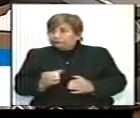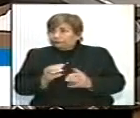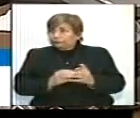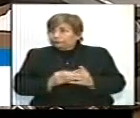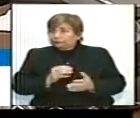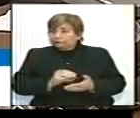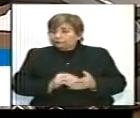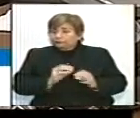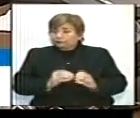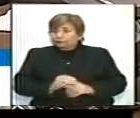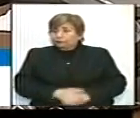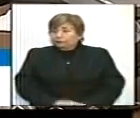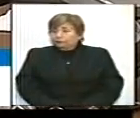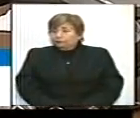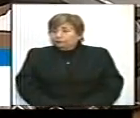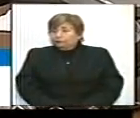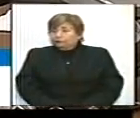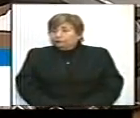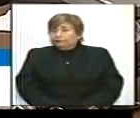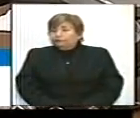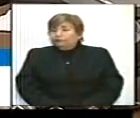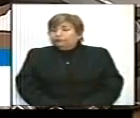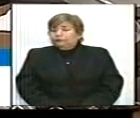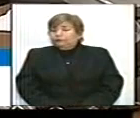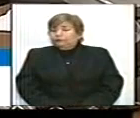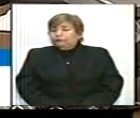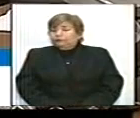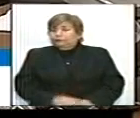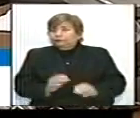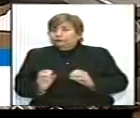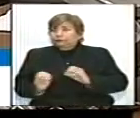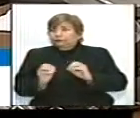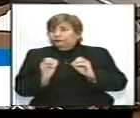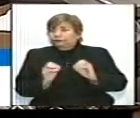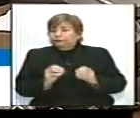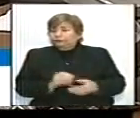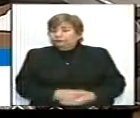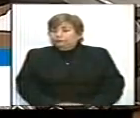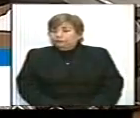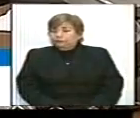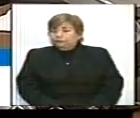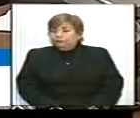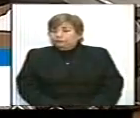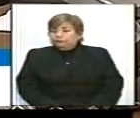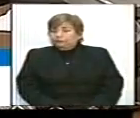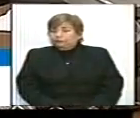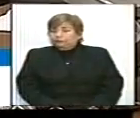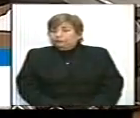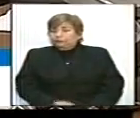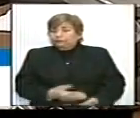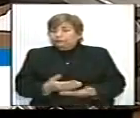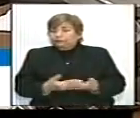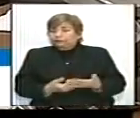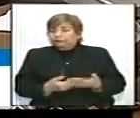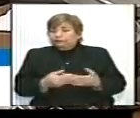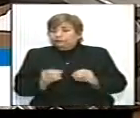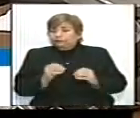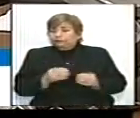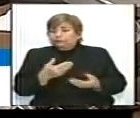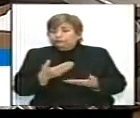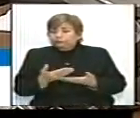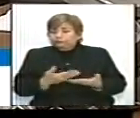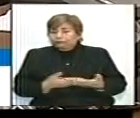del Ministerio de Educación a través de PRONIET. El COAR Apurímac ya cuenta con este informe previo de la Contraloría General de la